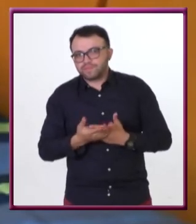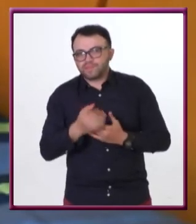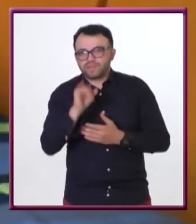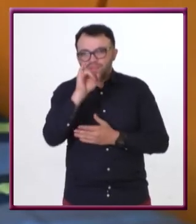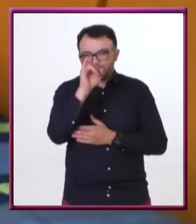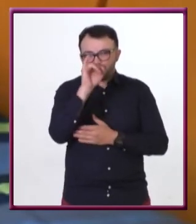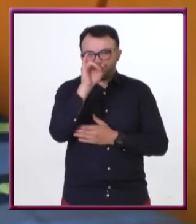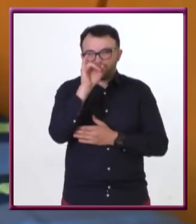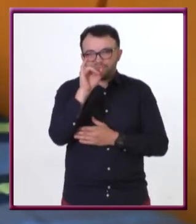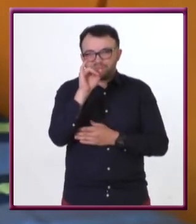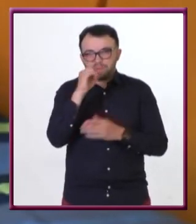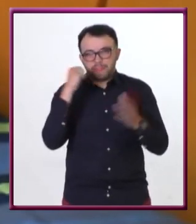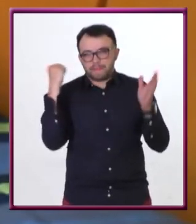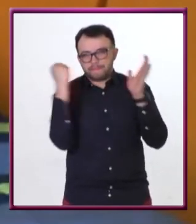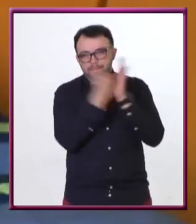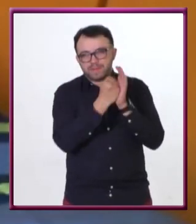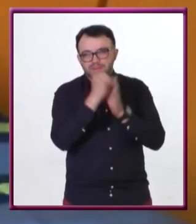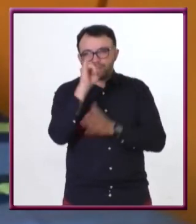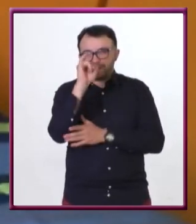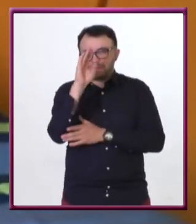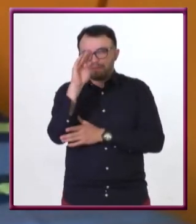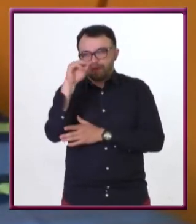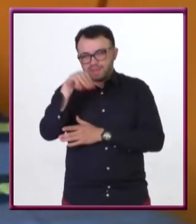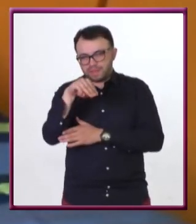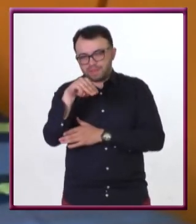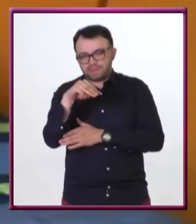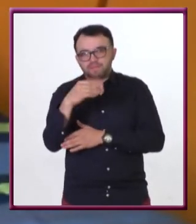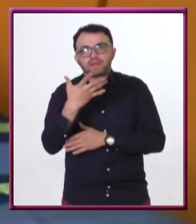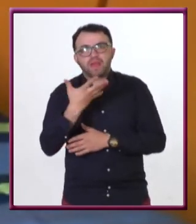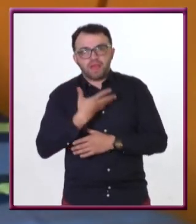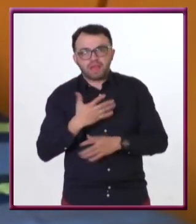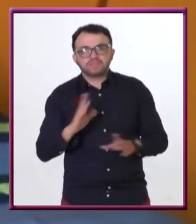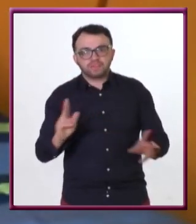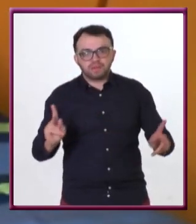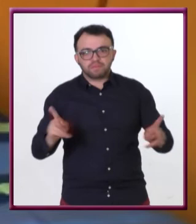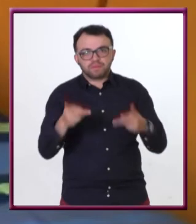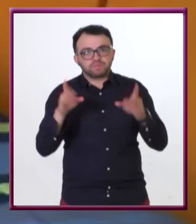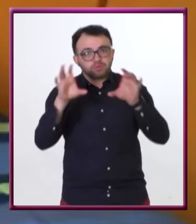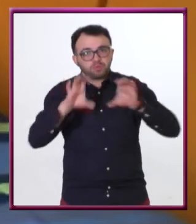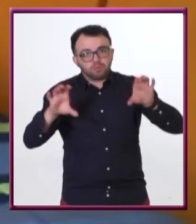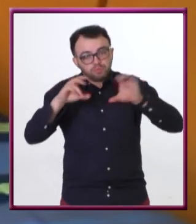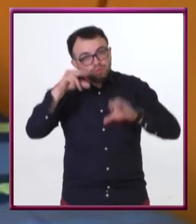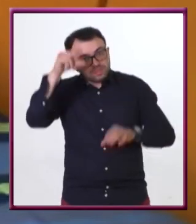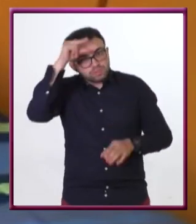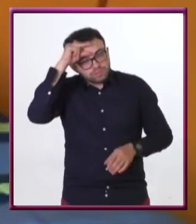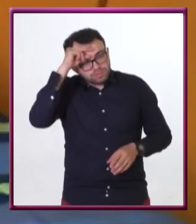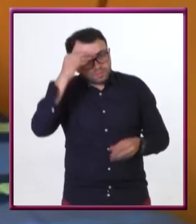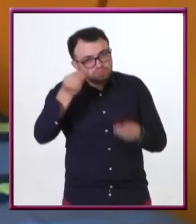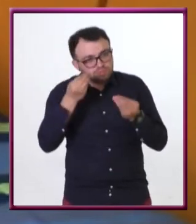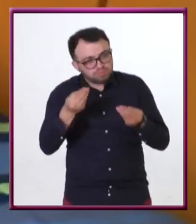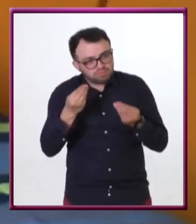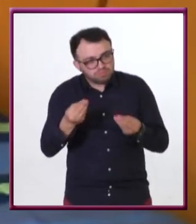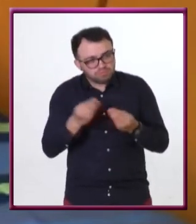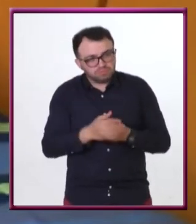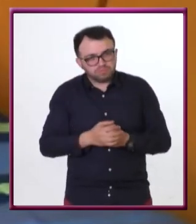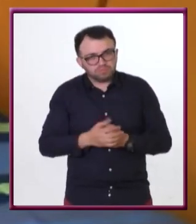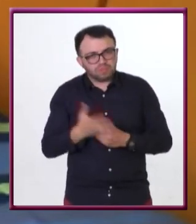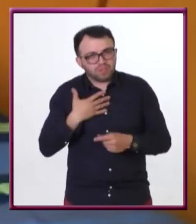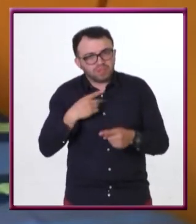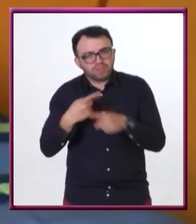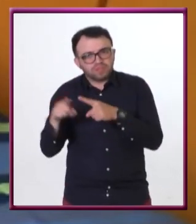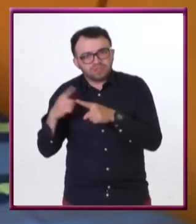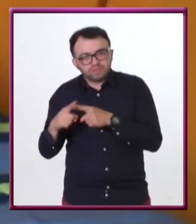IBM tiene ya computadoras cuánticas, Amazon creo que tiene también por ahí un esfuerzo, Google seguro, no sé, Amazon creo que sí, ya tiene